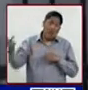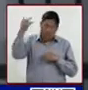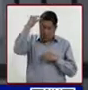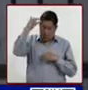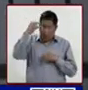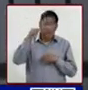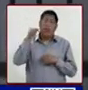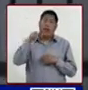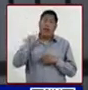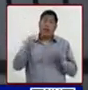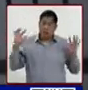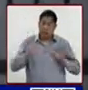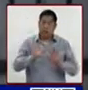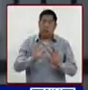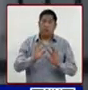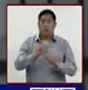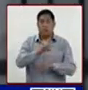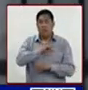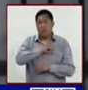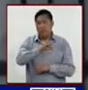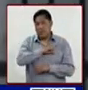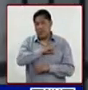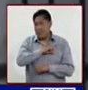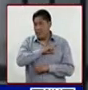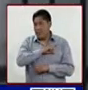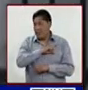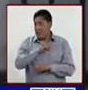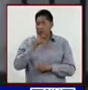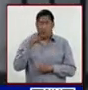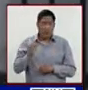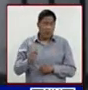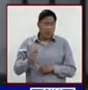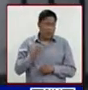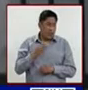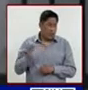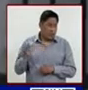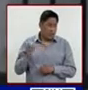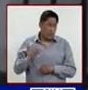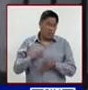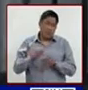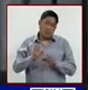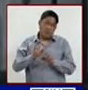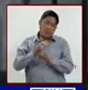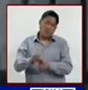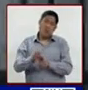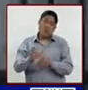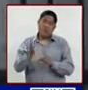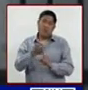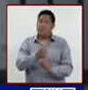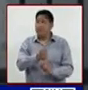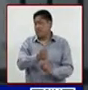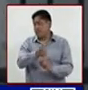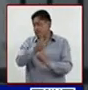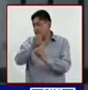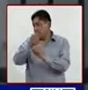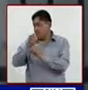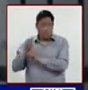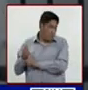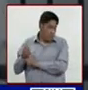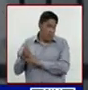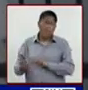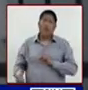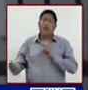Alto. Ahí llegan efectivos policiales de la Fuerza Anticrimen, justamente, lo hacen descender y lo traen en calidad de